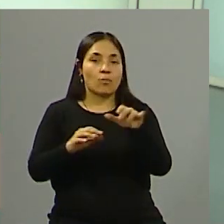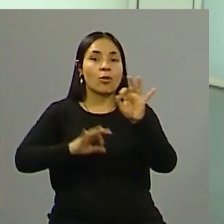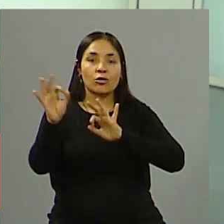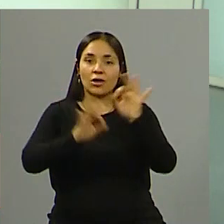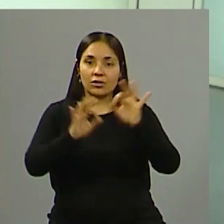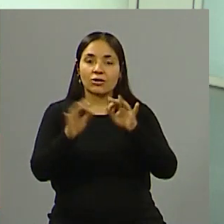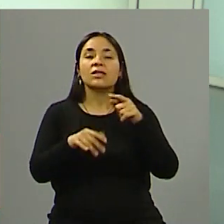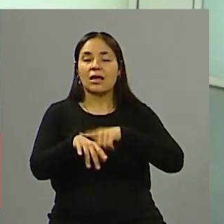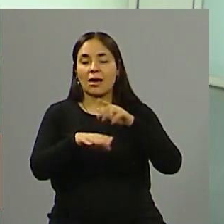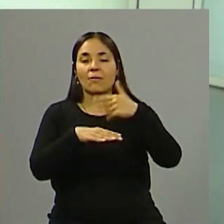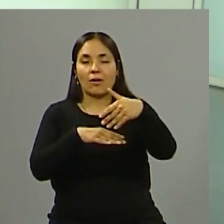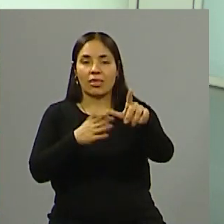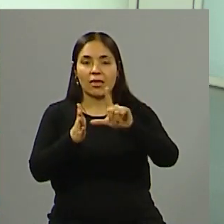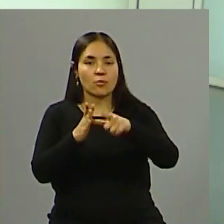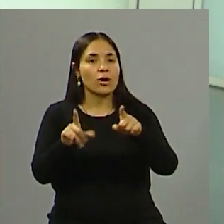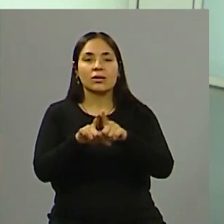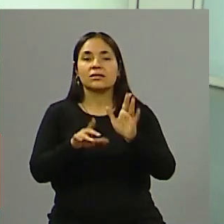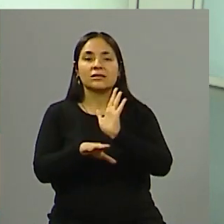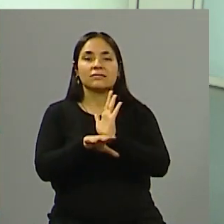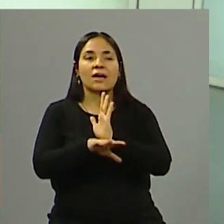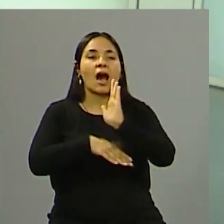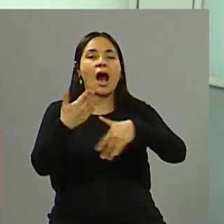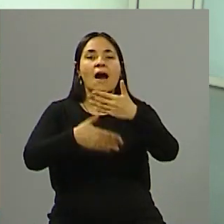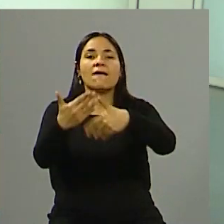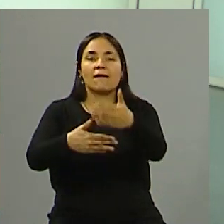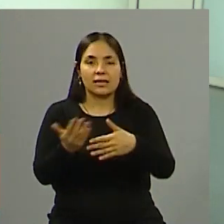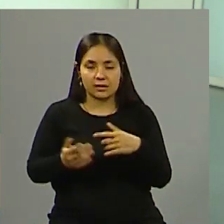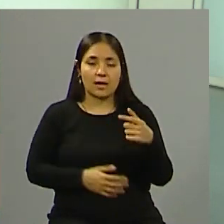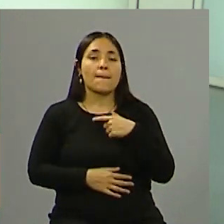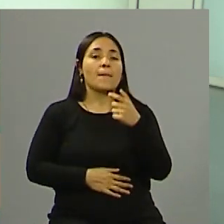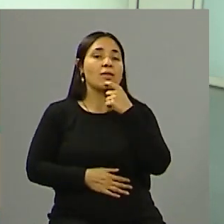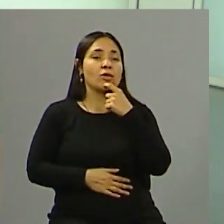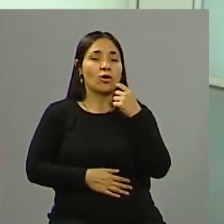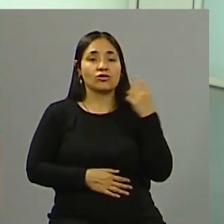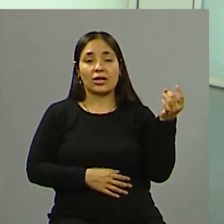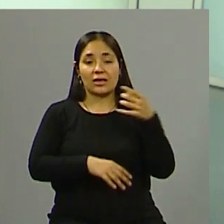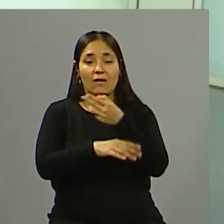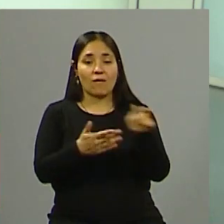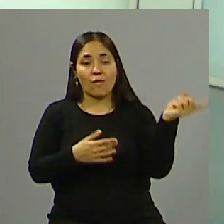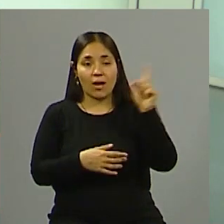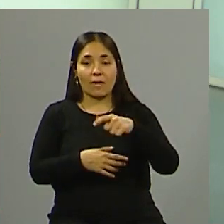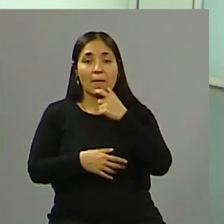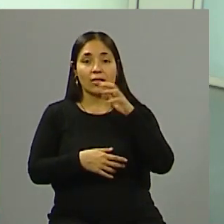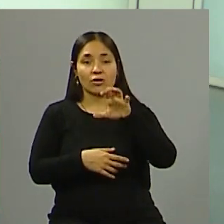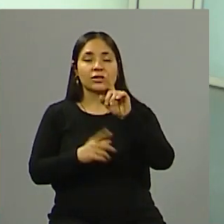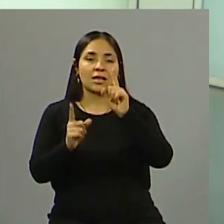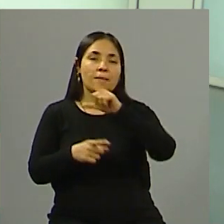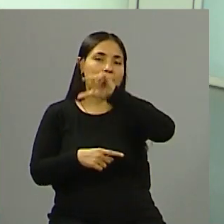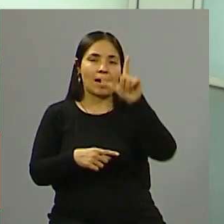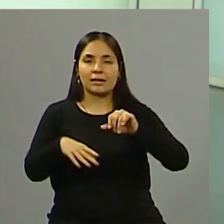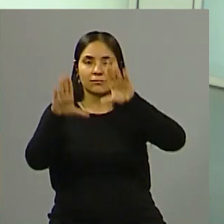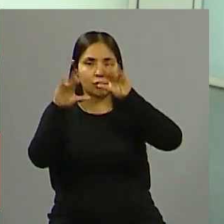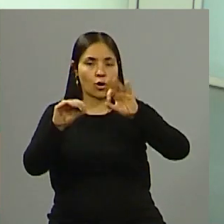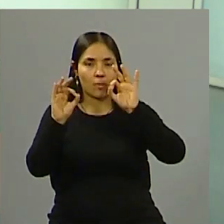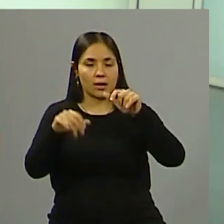avance. Esto de la vuelta de los trenes no solamente a Mendoza, sino a distintos puntos del país. Nos vamos a ir a una pausa,